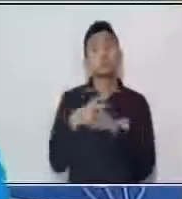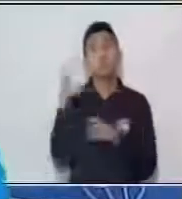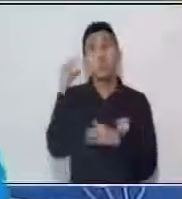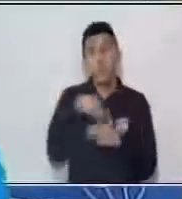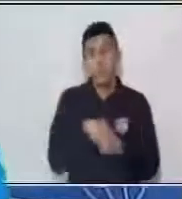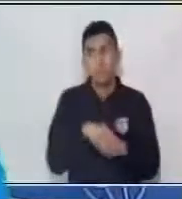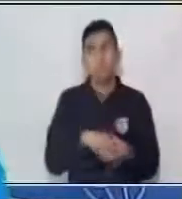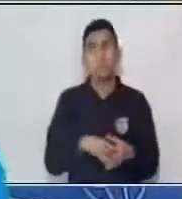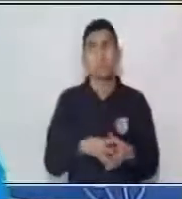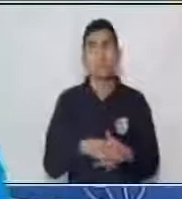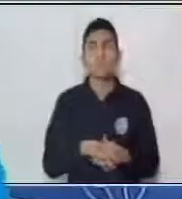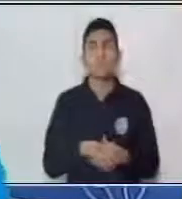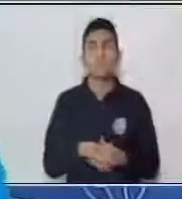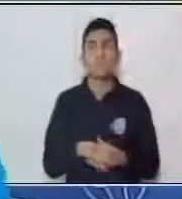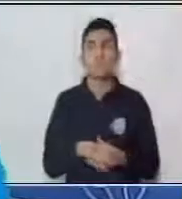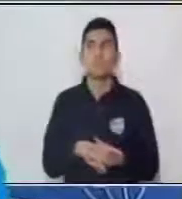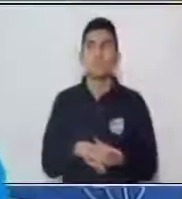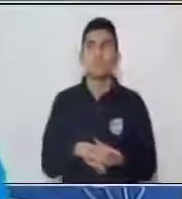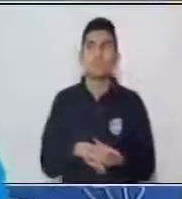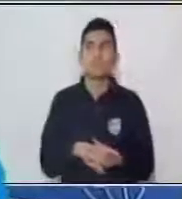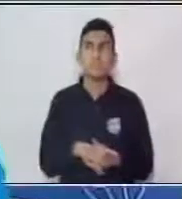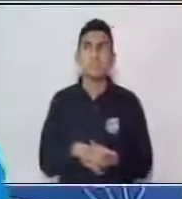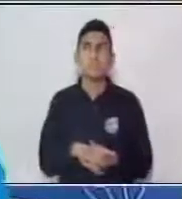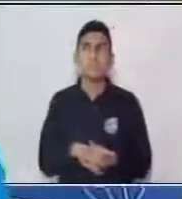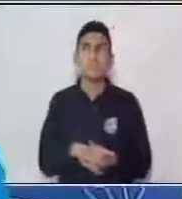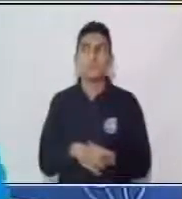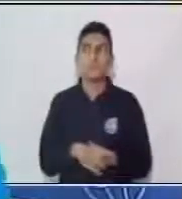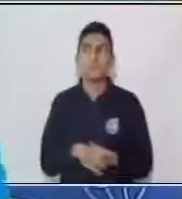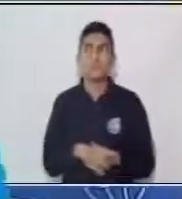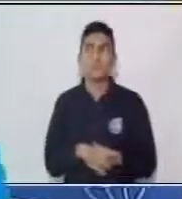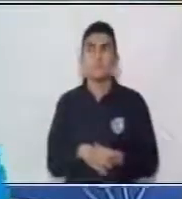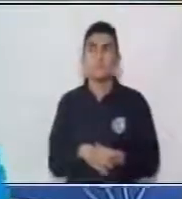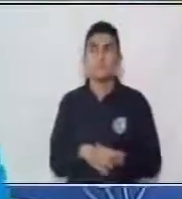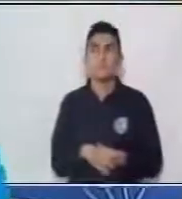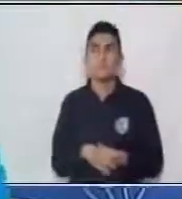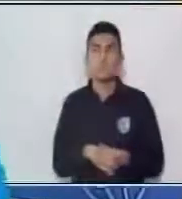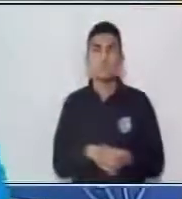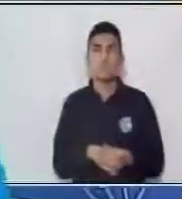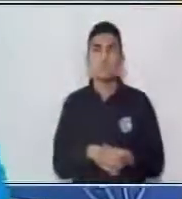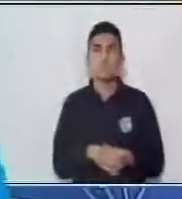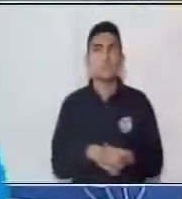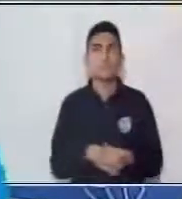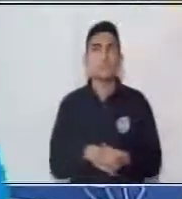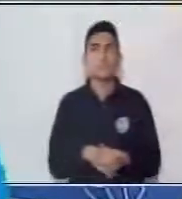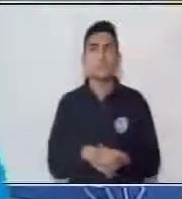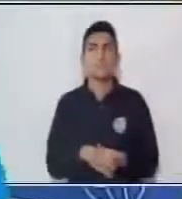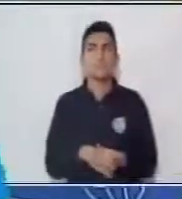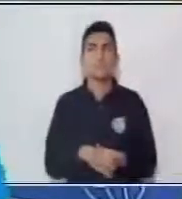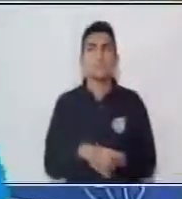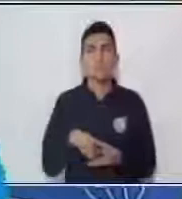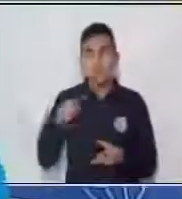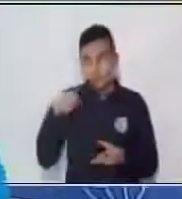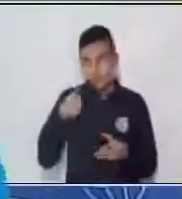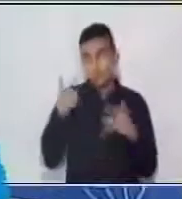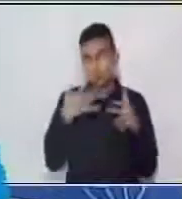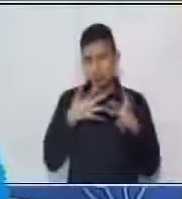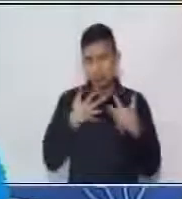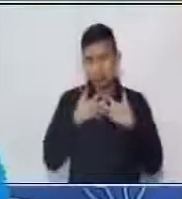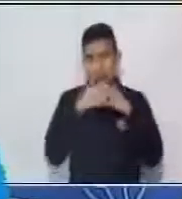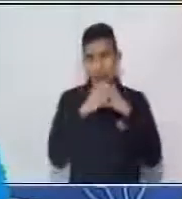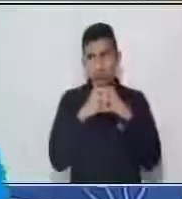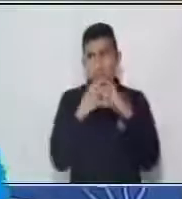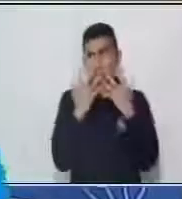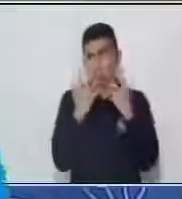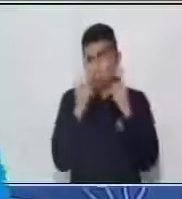en plural. Y construido, yo puedo decir yo he construido. Este se